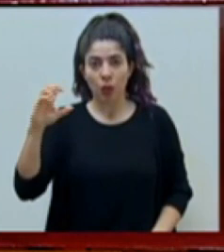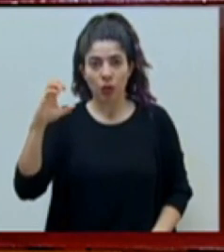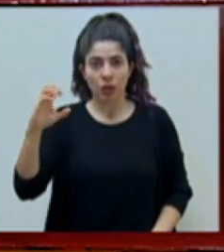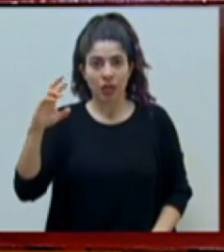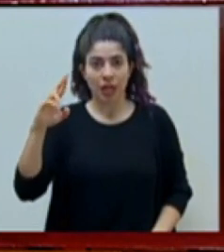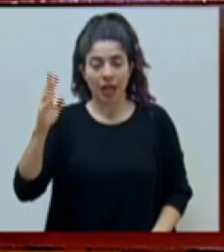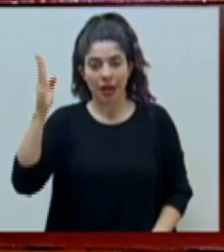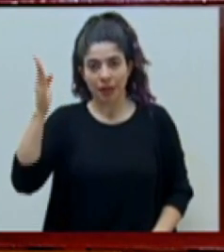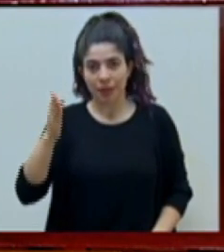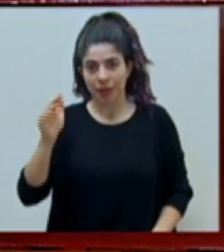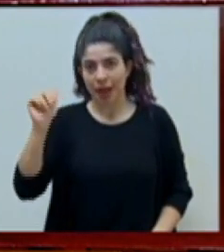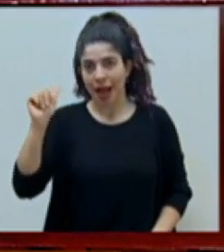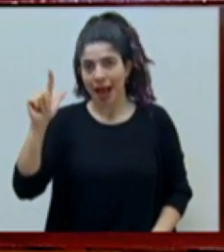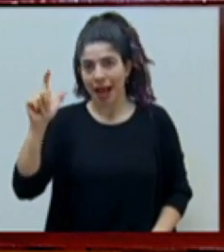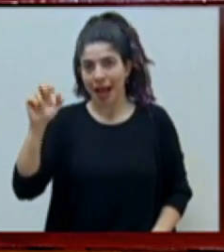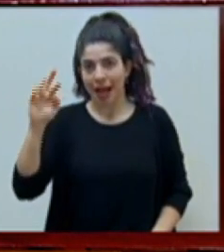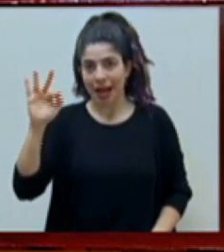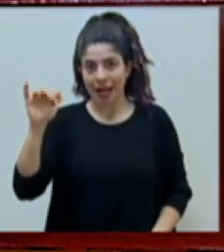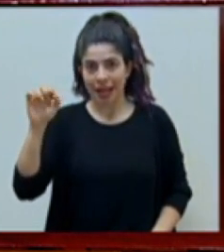presidencia.go.cr/alertas. Repetimos,